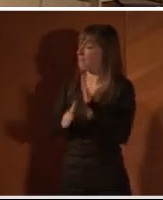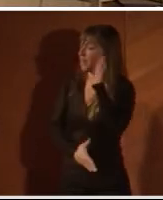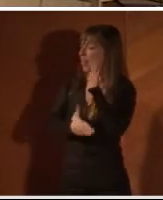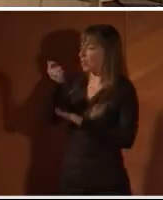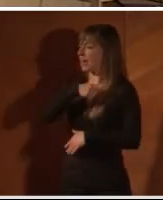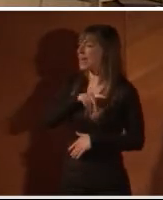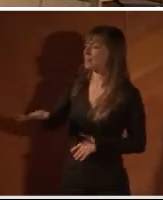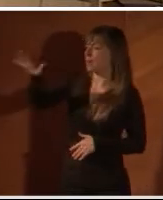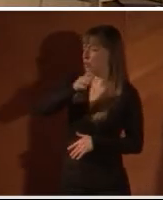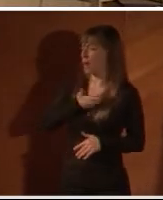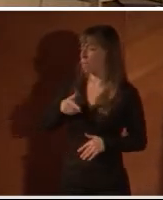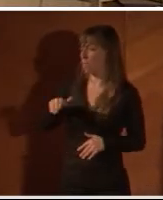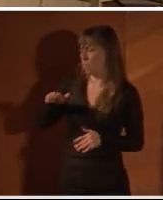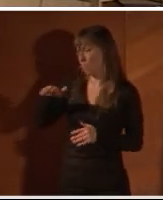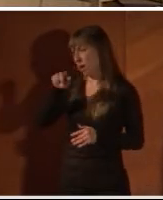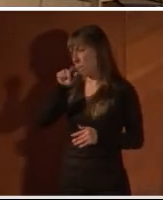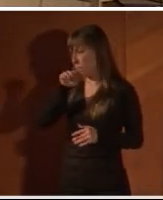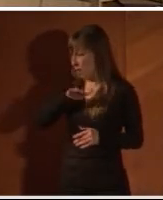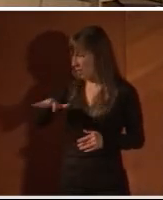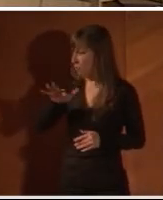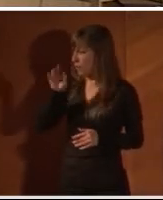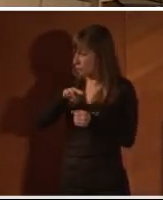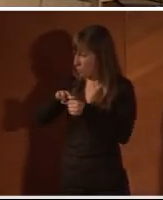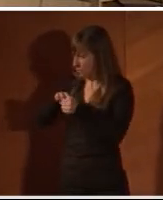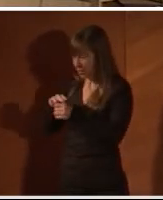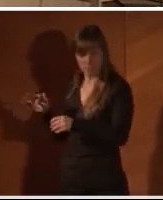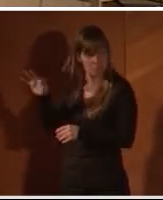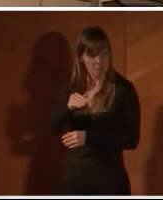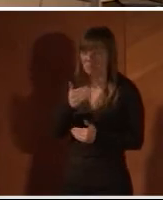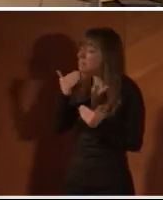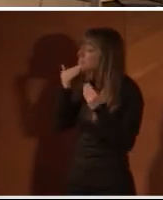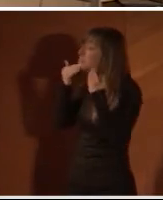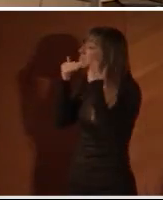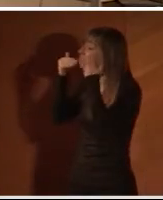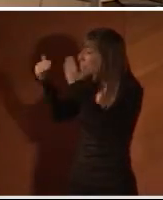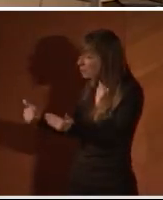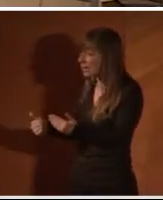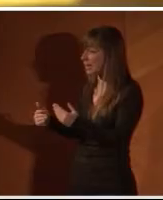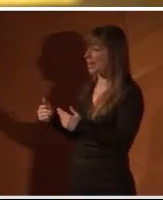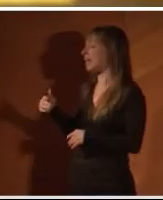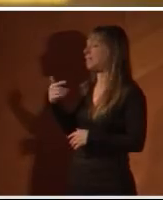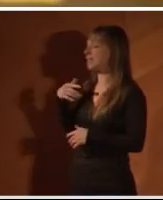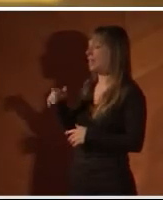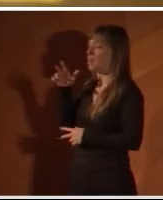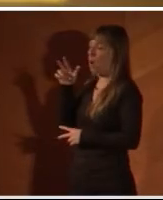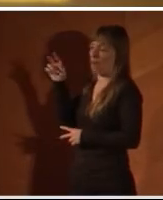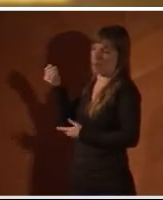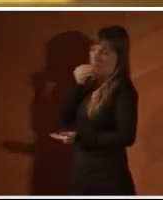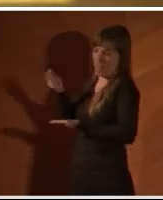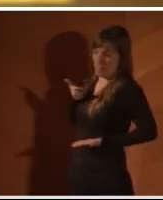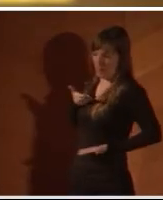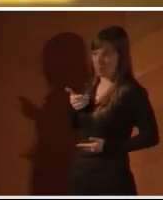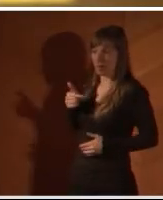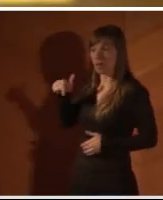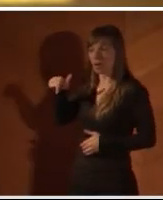Provincias. Adelante. Bueno, pues muchas gracias. Muchísimas gracias al Ayuntamiento de Madrid y a Pablo y a Manuela por la invitación. Hoy el